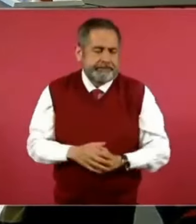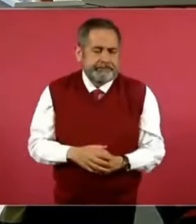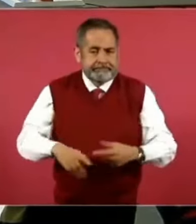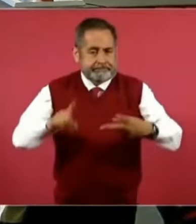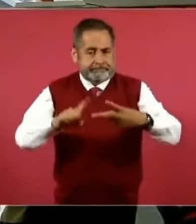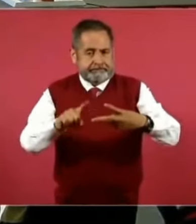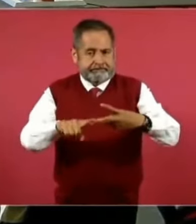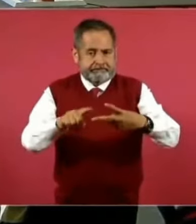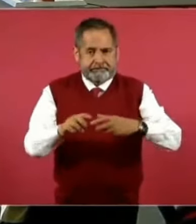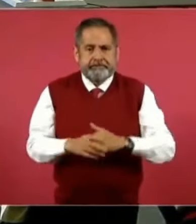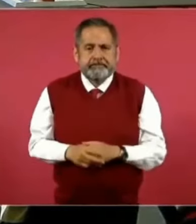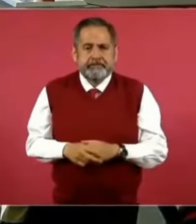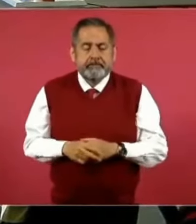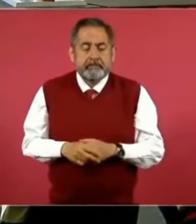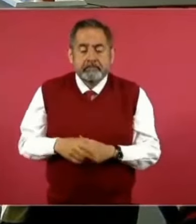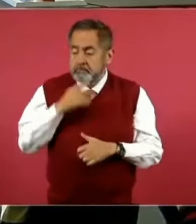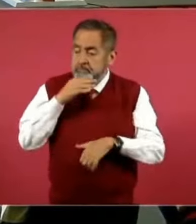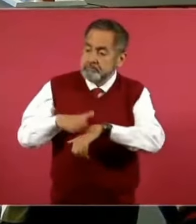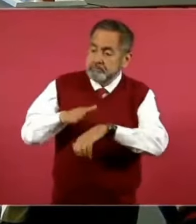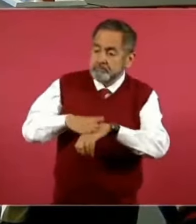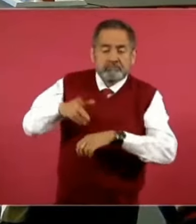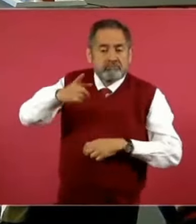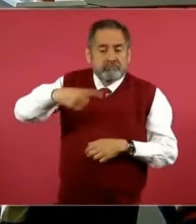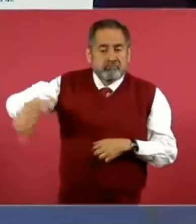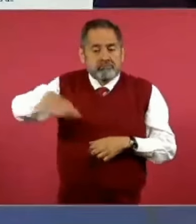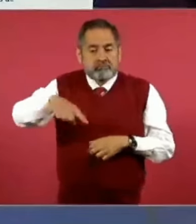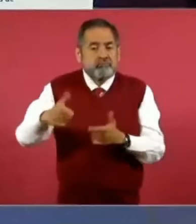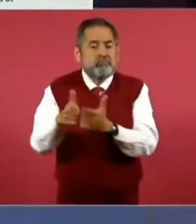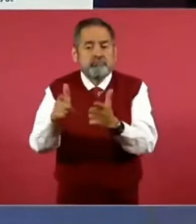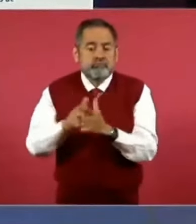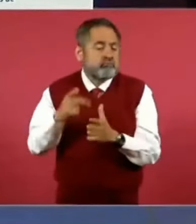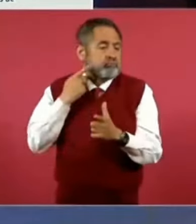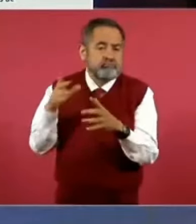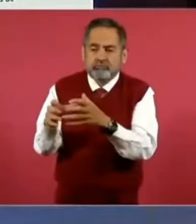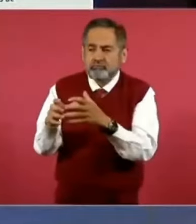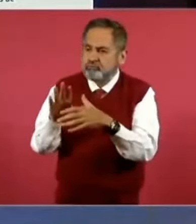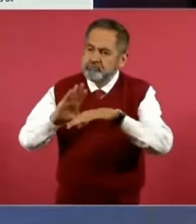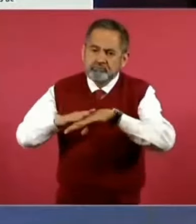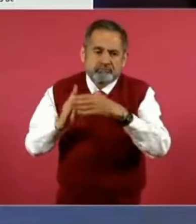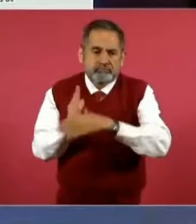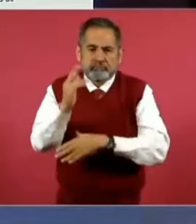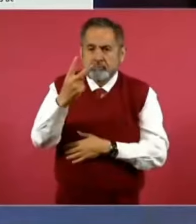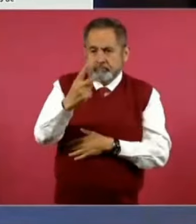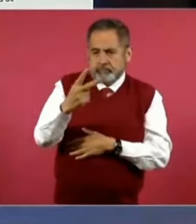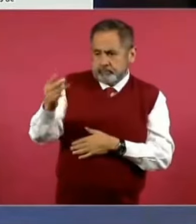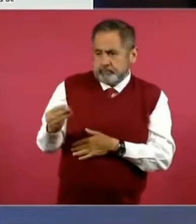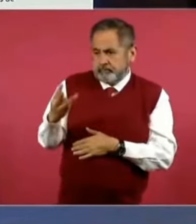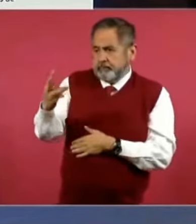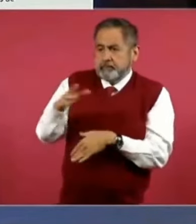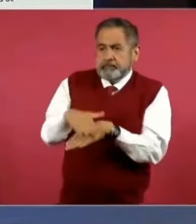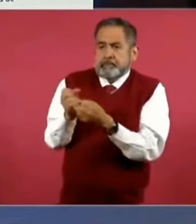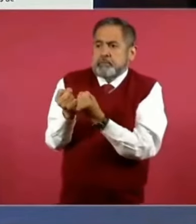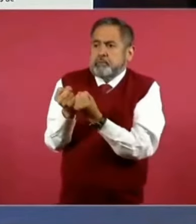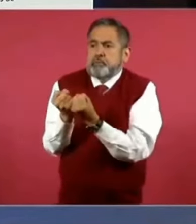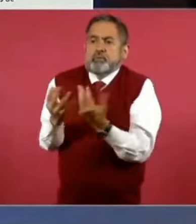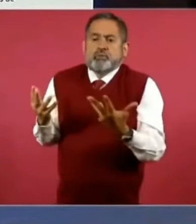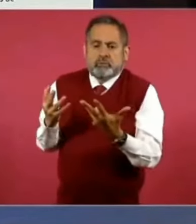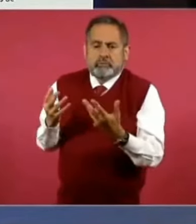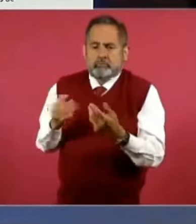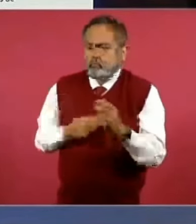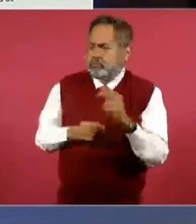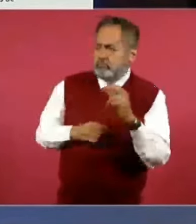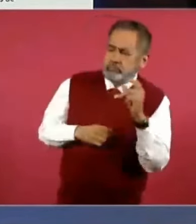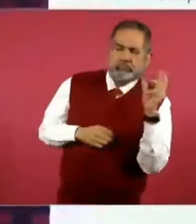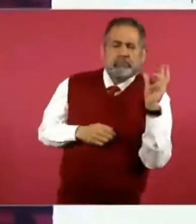de impedir que cualquier fuerza política tenga una mayoría de dos terceras partes en el congreso es decir se establece